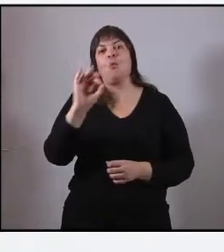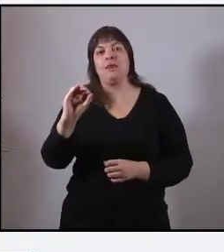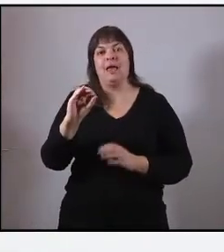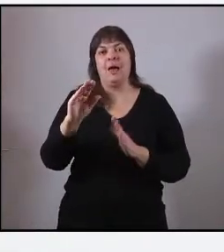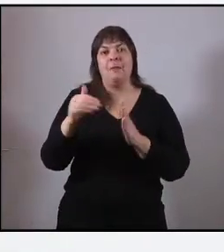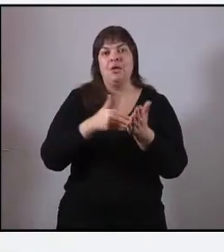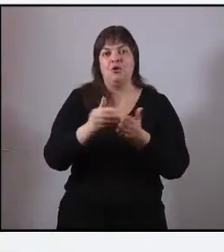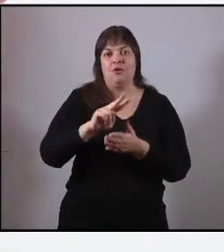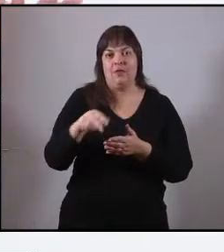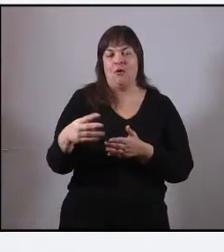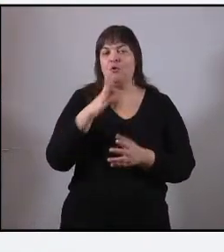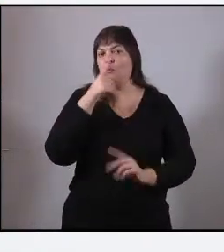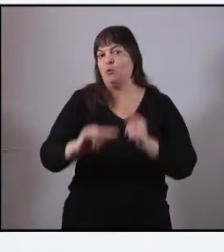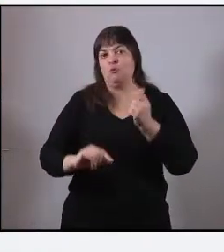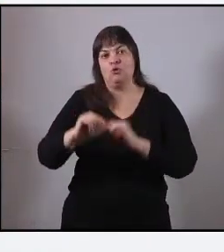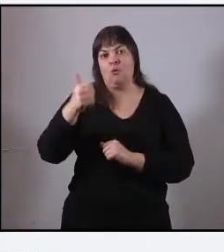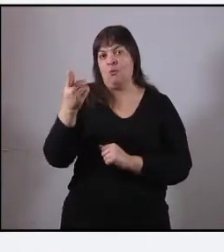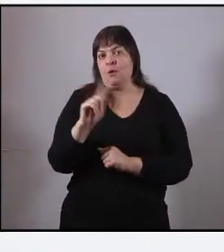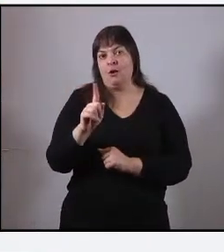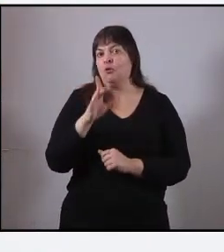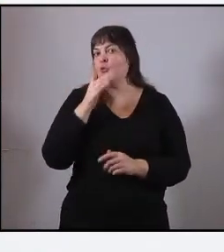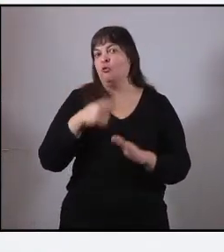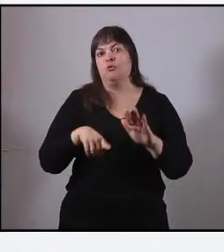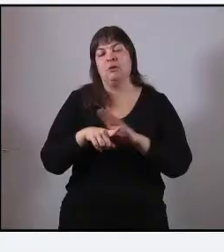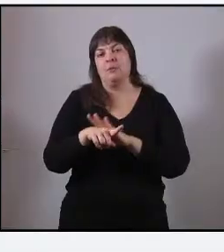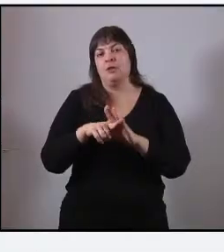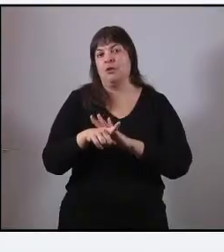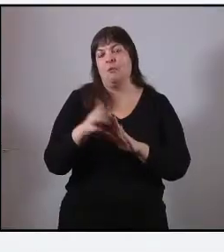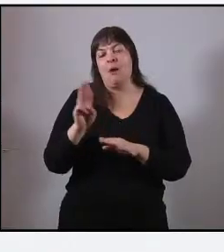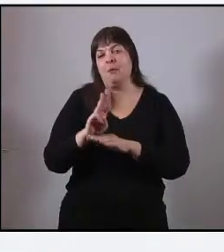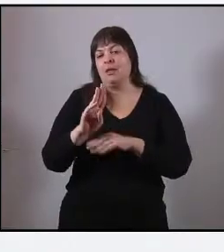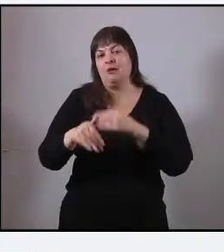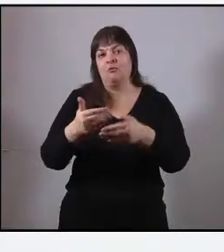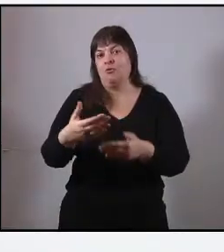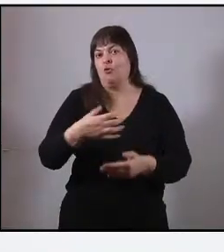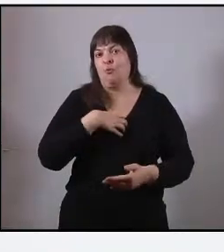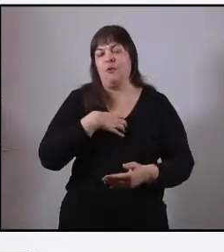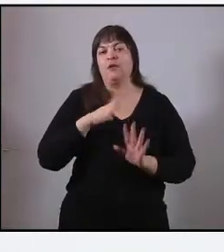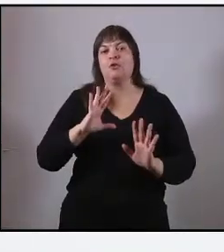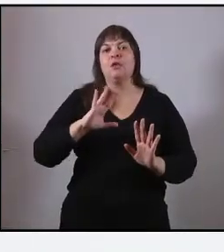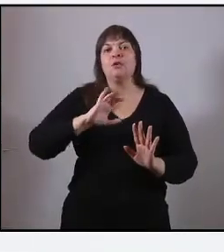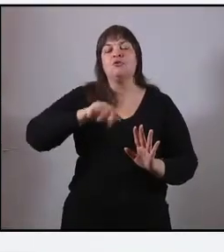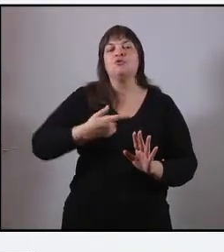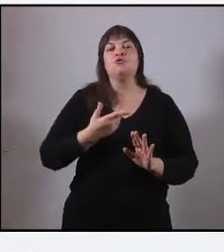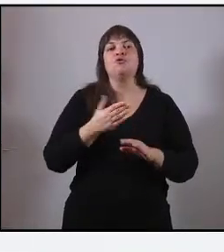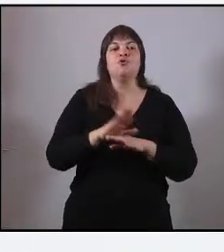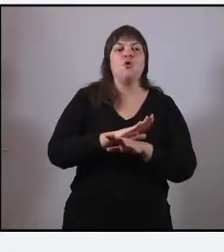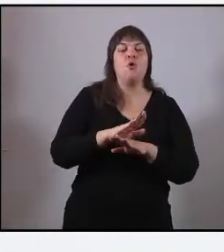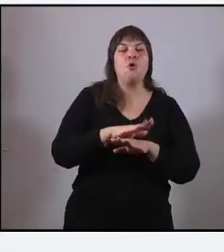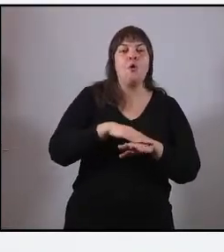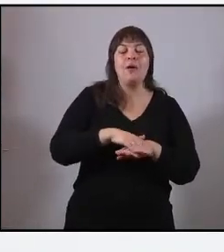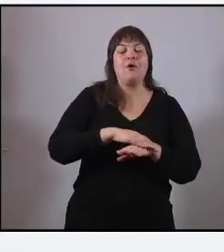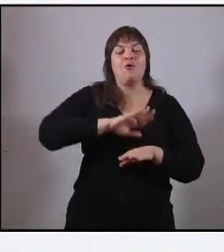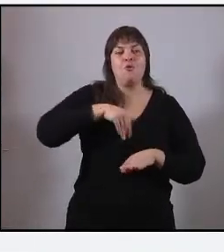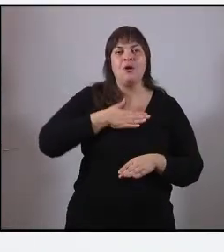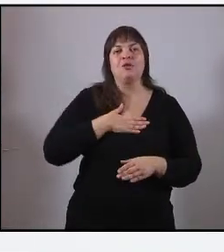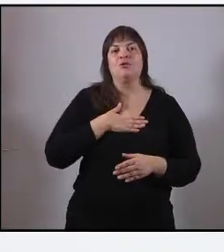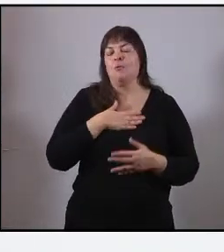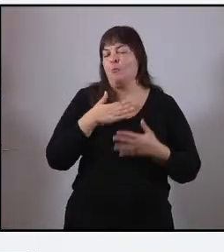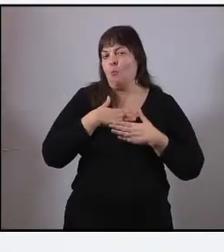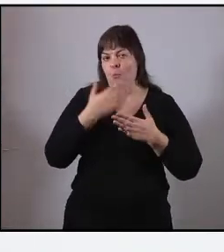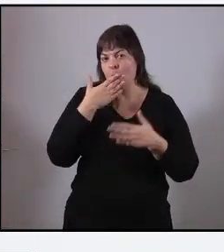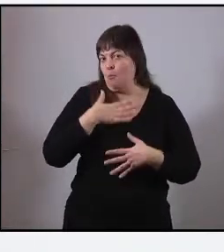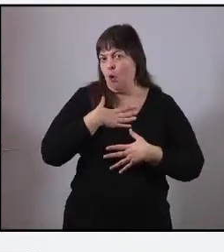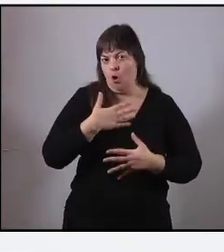por no poder continuar con su tramitación parlamentaria. Por lo tanto, desde el Gobierno lo que podemos trasladar es eso, predisposición